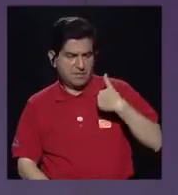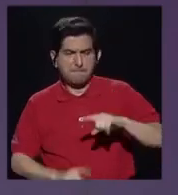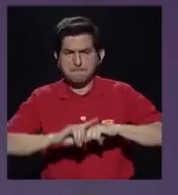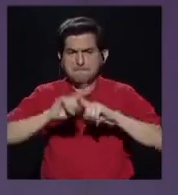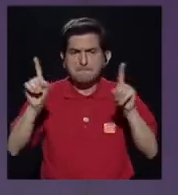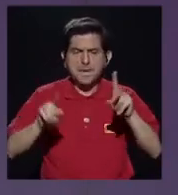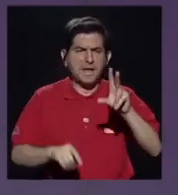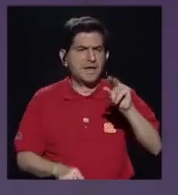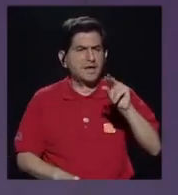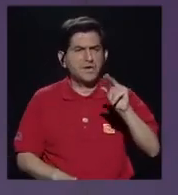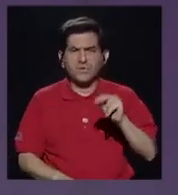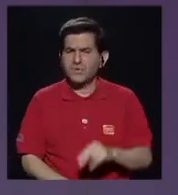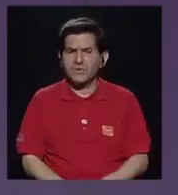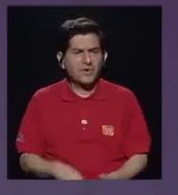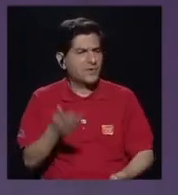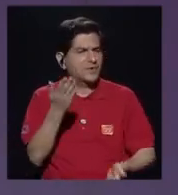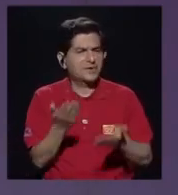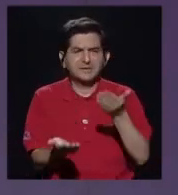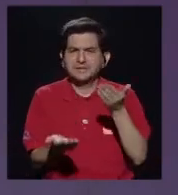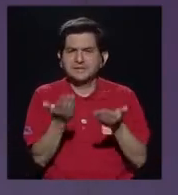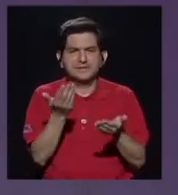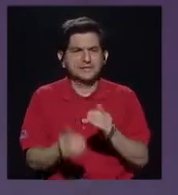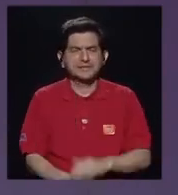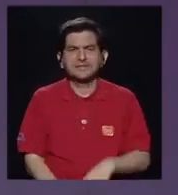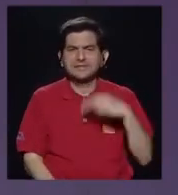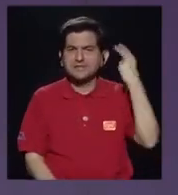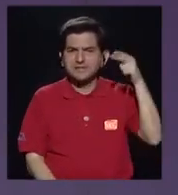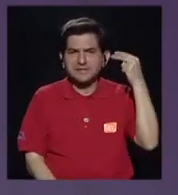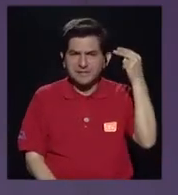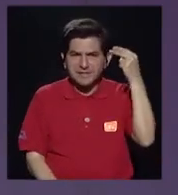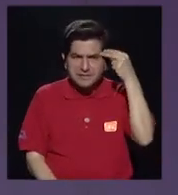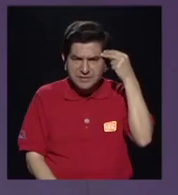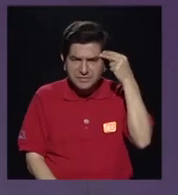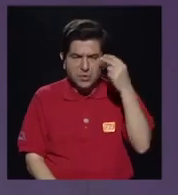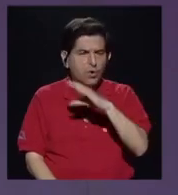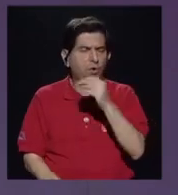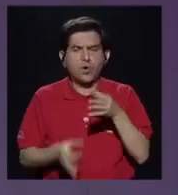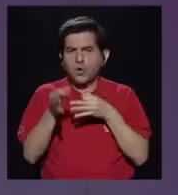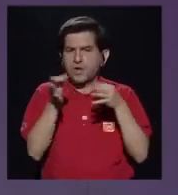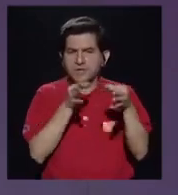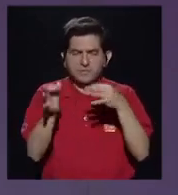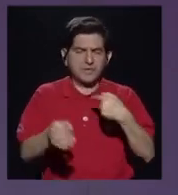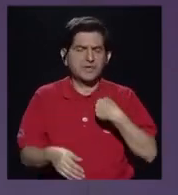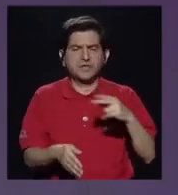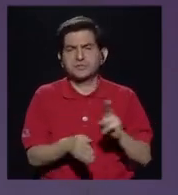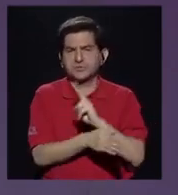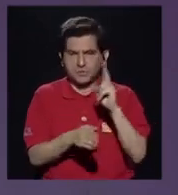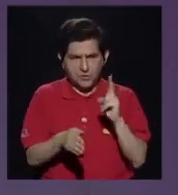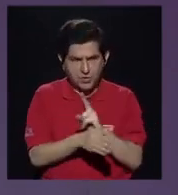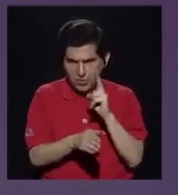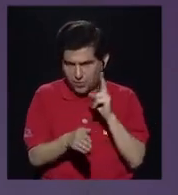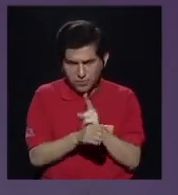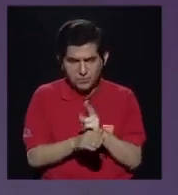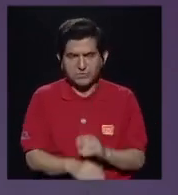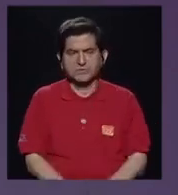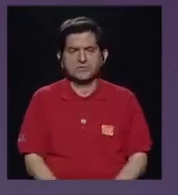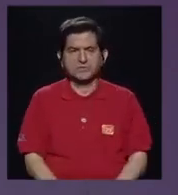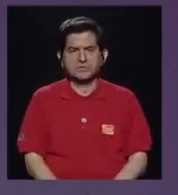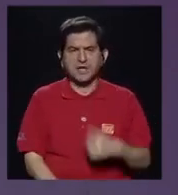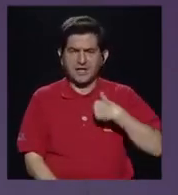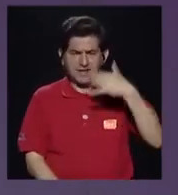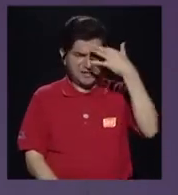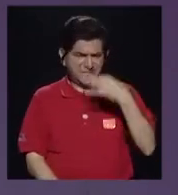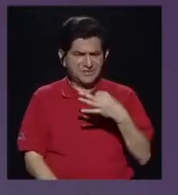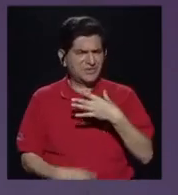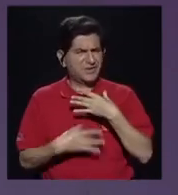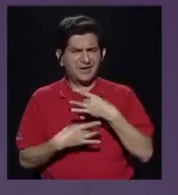pero no es yo no es eh la hipótesis o la explicación que yo utilizo más que que me parece más